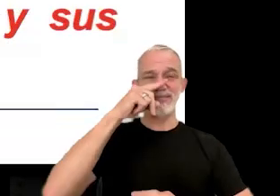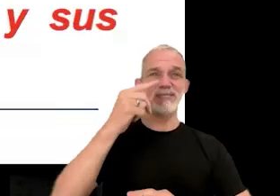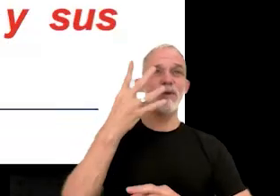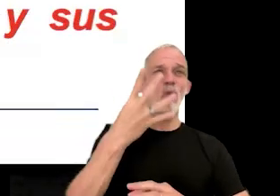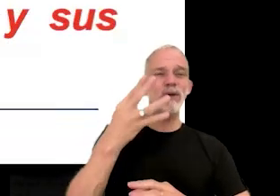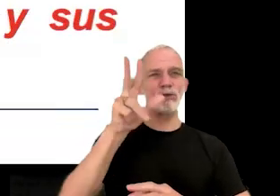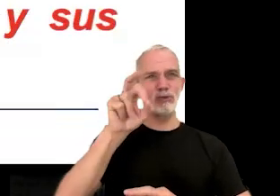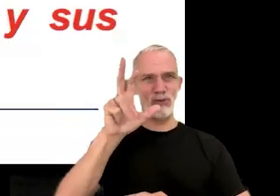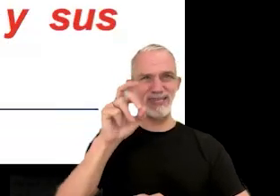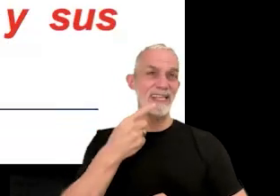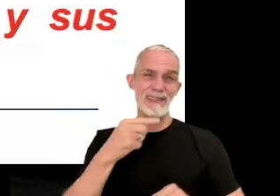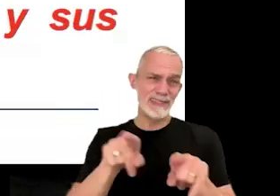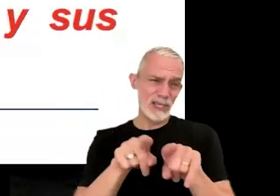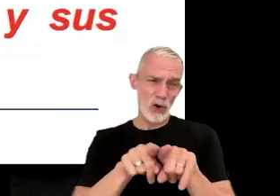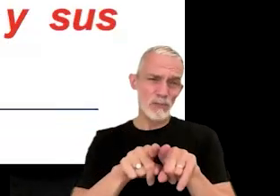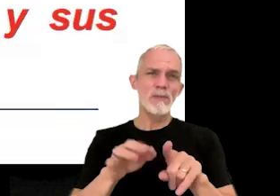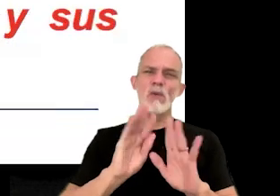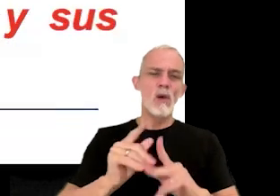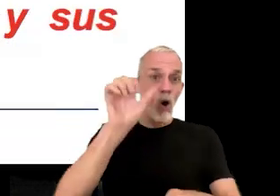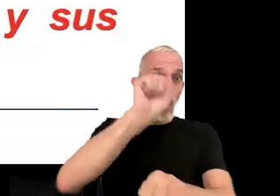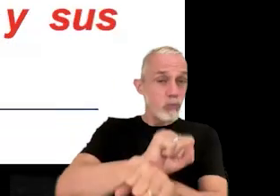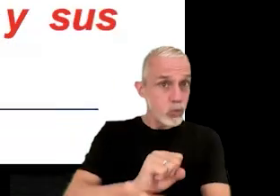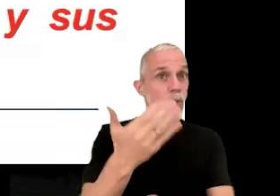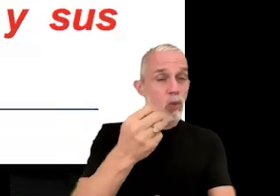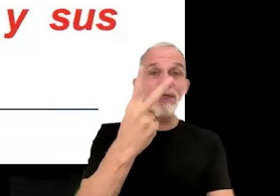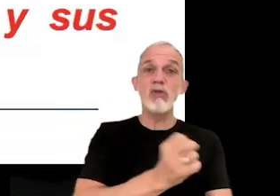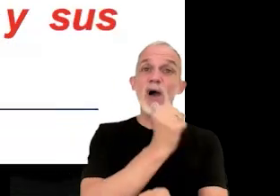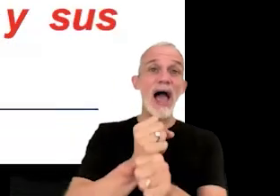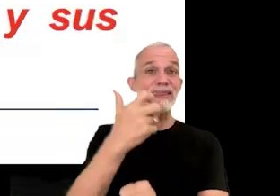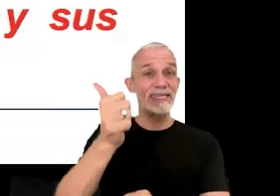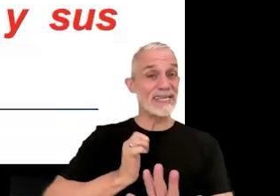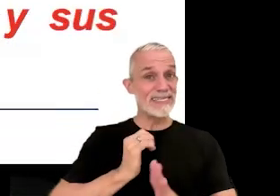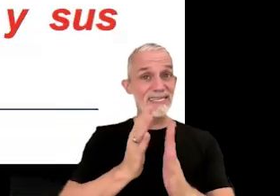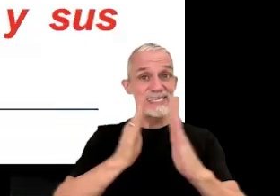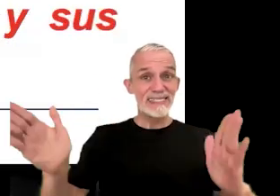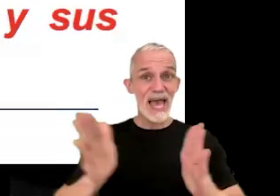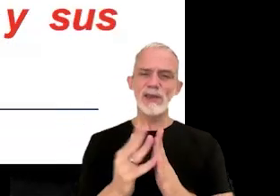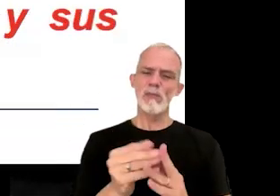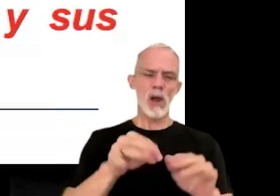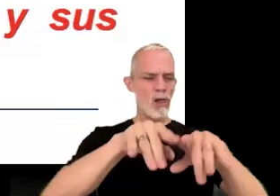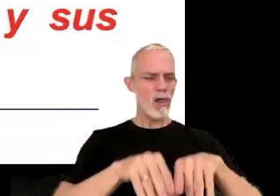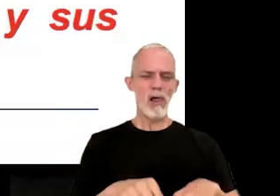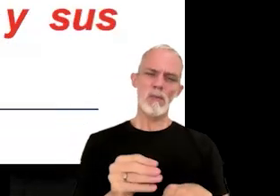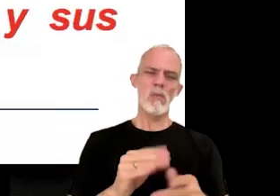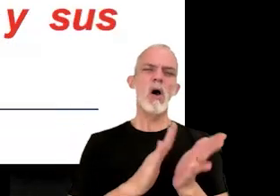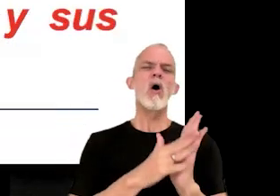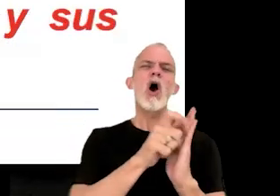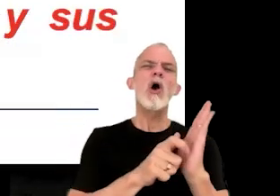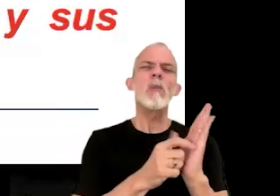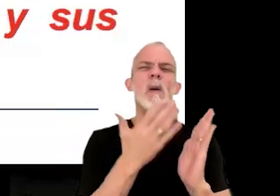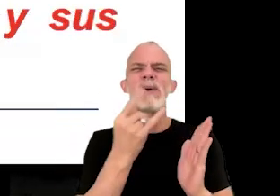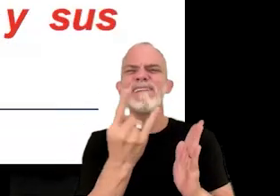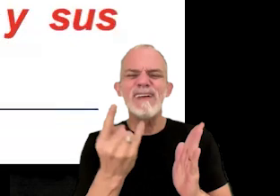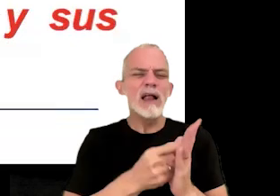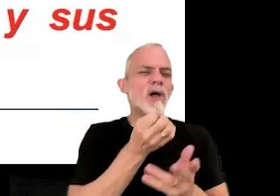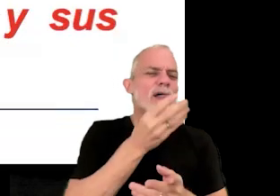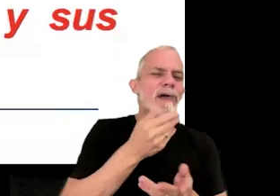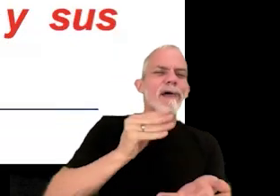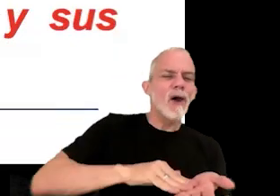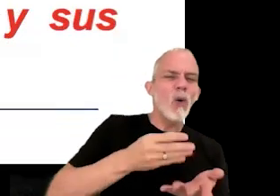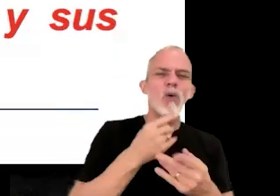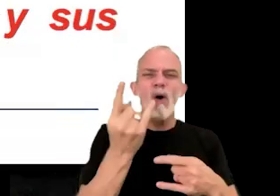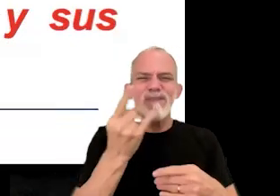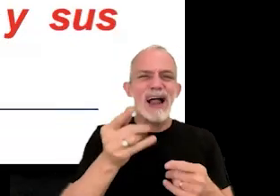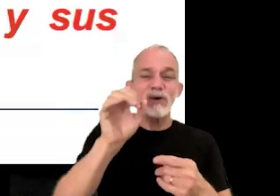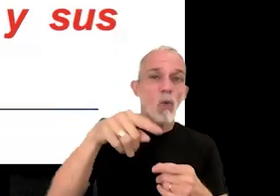caso dice lo mismo, dice que será reprimido con prisión de 2 a 6 años, es el que mediante registraciones o comprobantes falsos, declaraciones juradas engañosas o falsas o cualquier